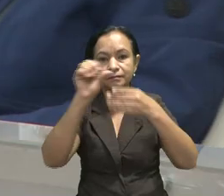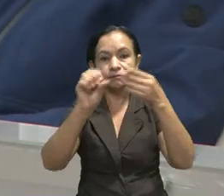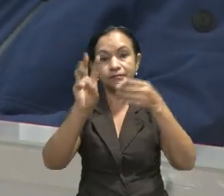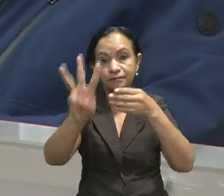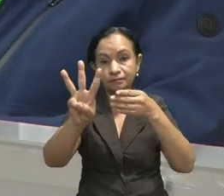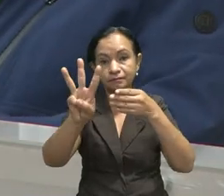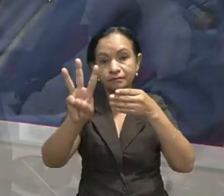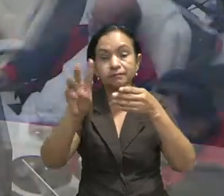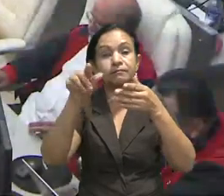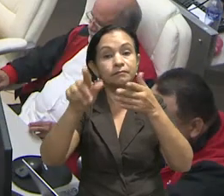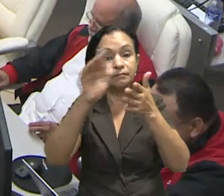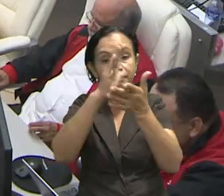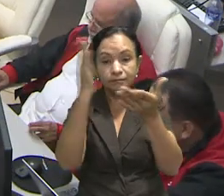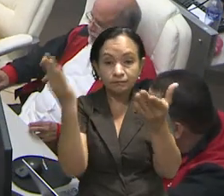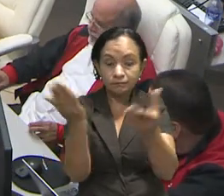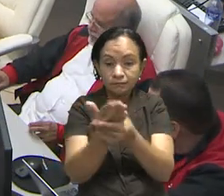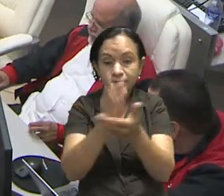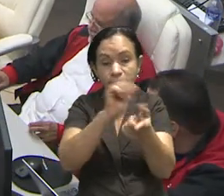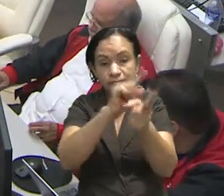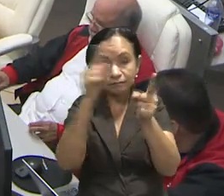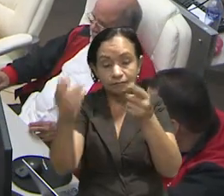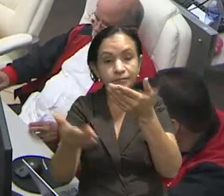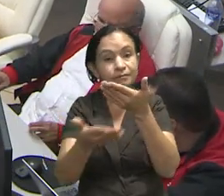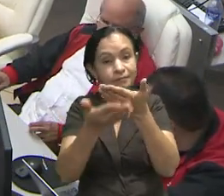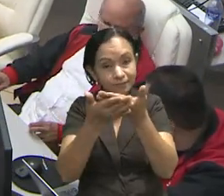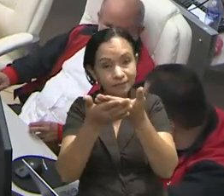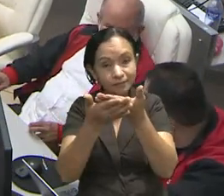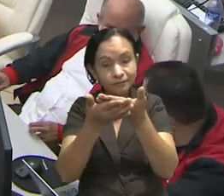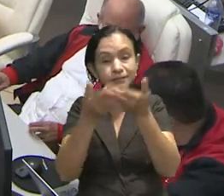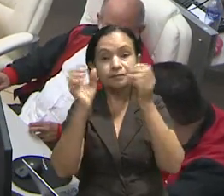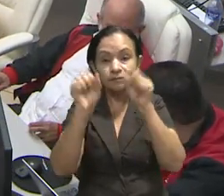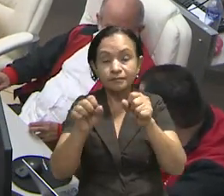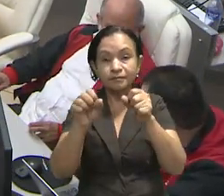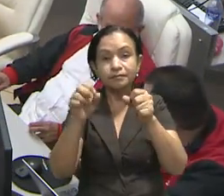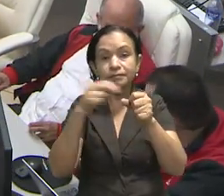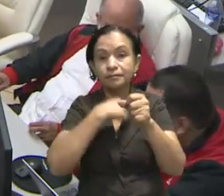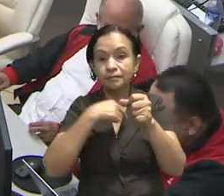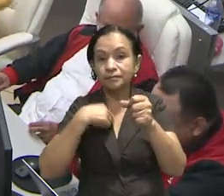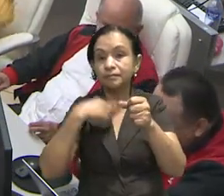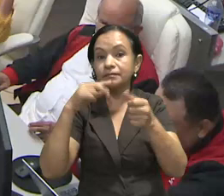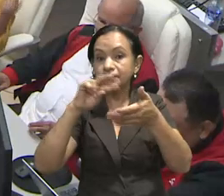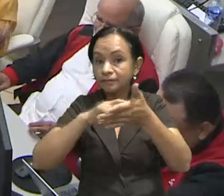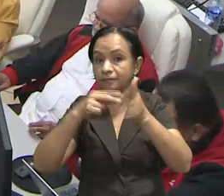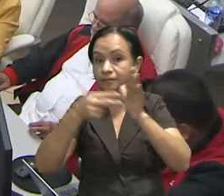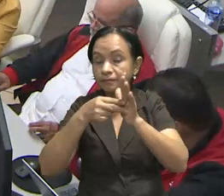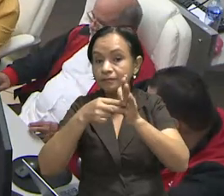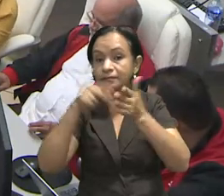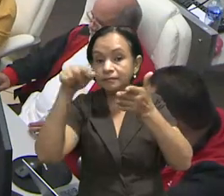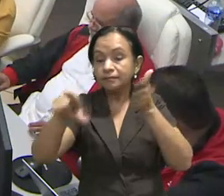Artículo tercero, texto íntegro con reforma incorporada por considerarse...